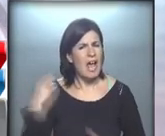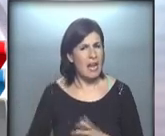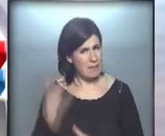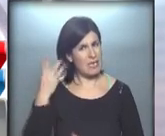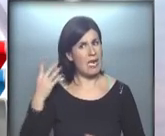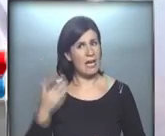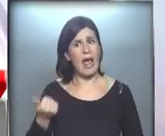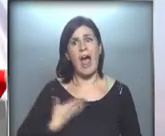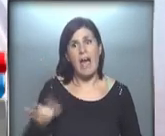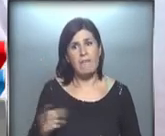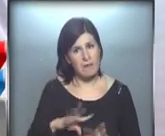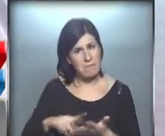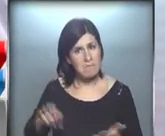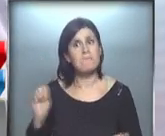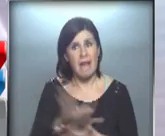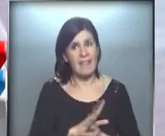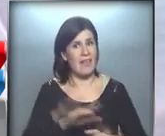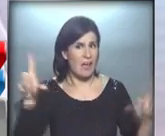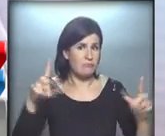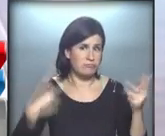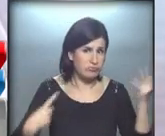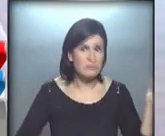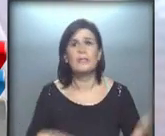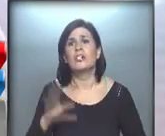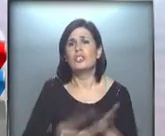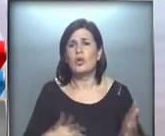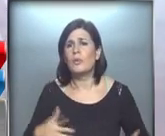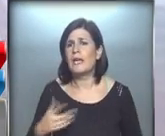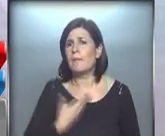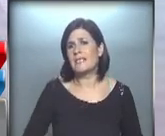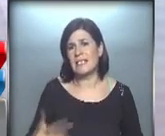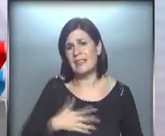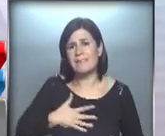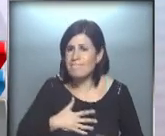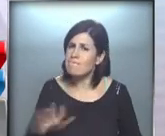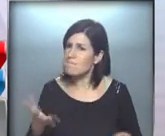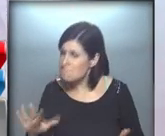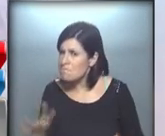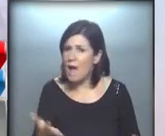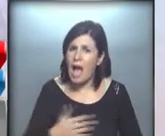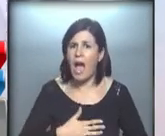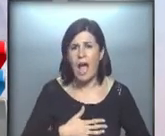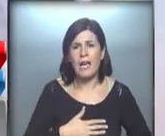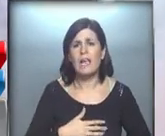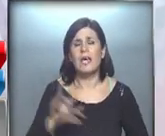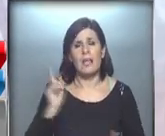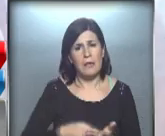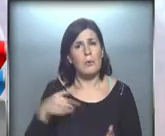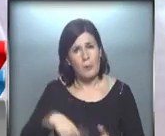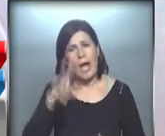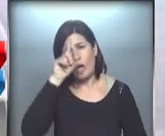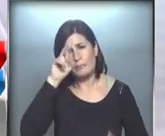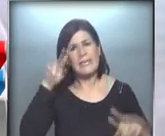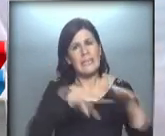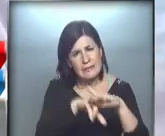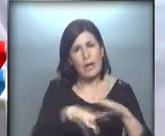de hoy la AFA había emitido este comunicado señalando la indisposición de su titular, Julio Grondona, y la decisión de internarlo por